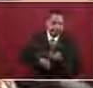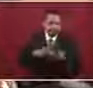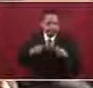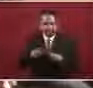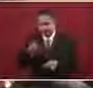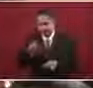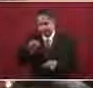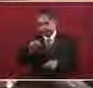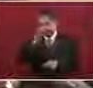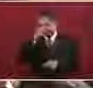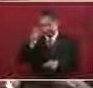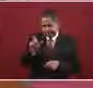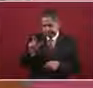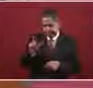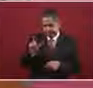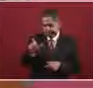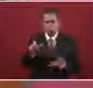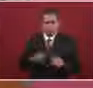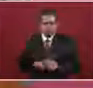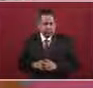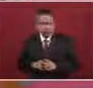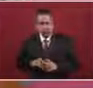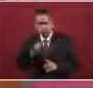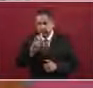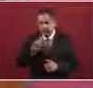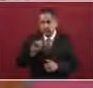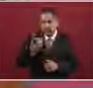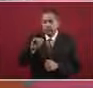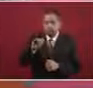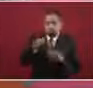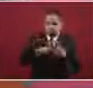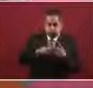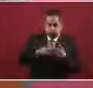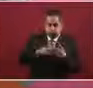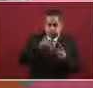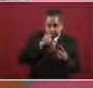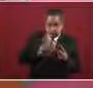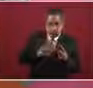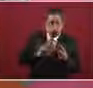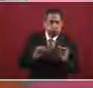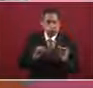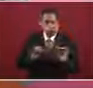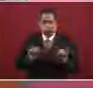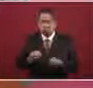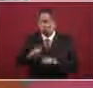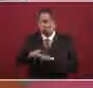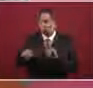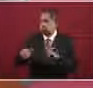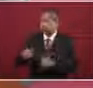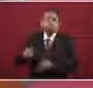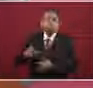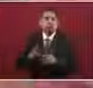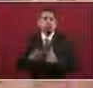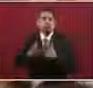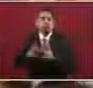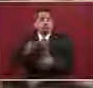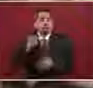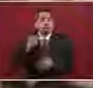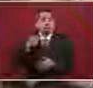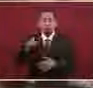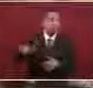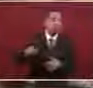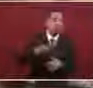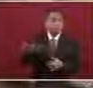También en el punto que mencionaba el INE, dice que no ha recibido de ningún partido político una solicitud